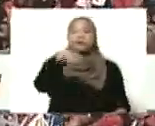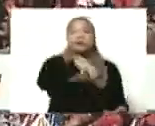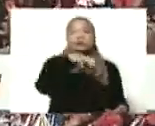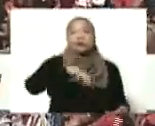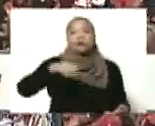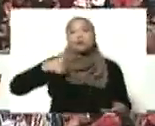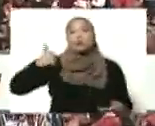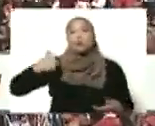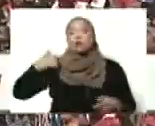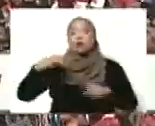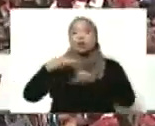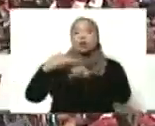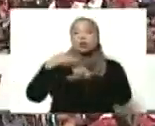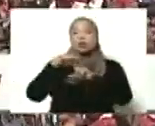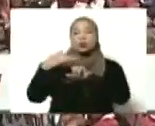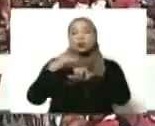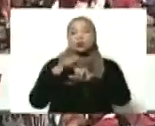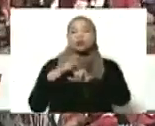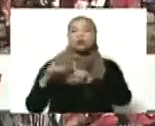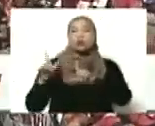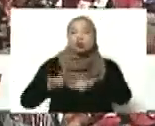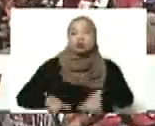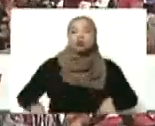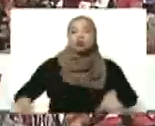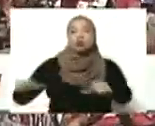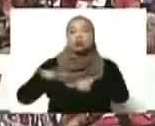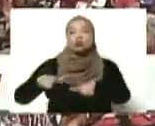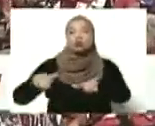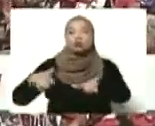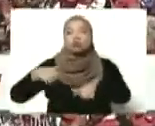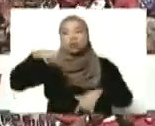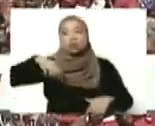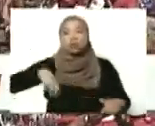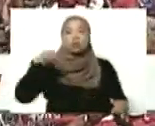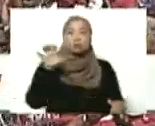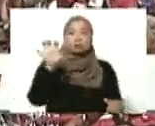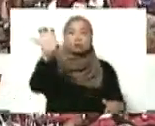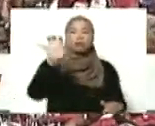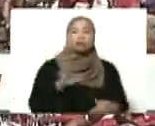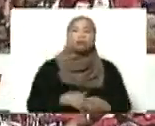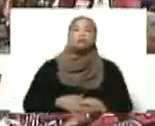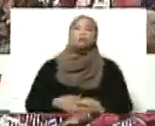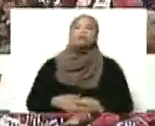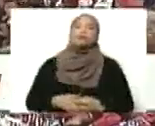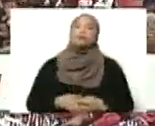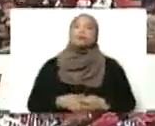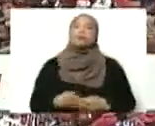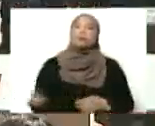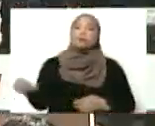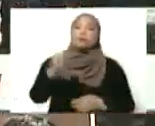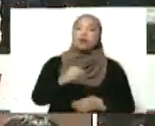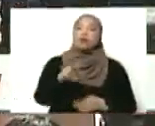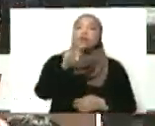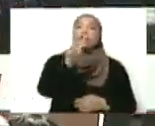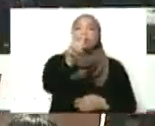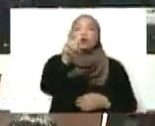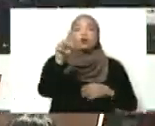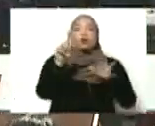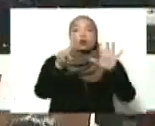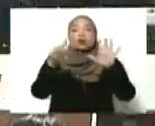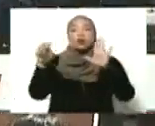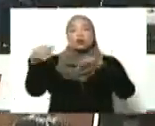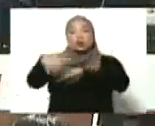cualquier situación, de cualquier lugar, rincón de esta patria. Tenemos más de 266 mil jefes